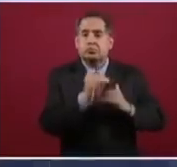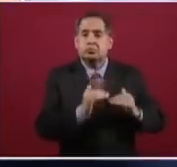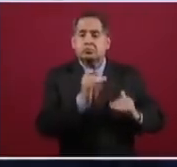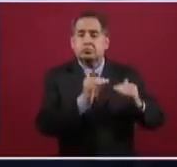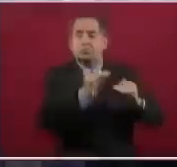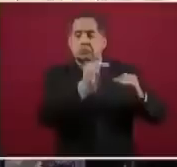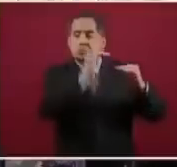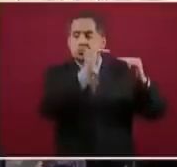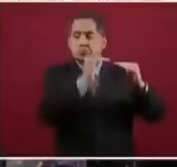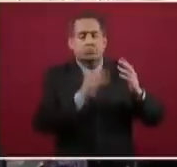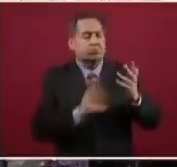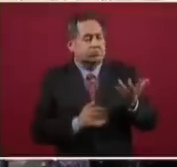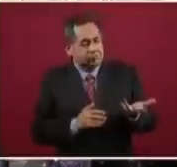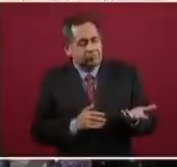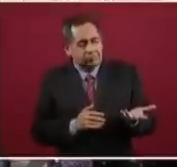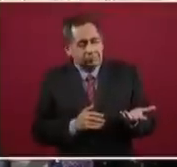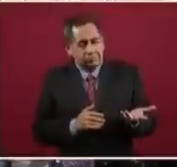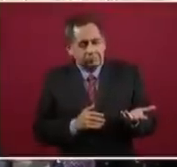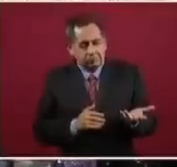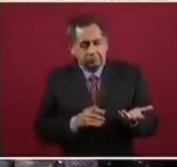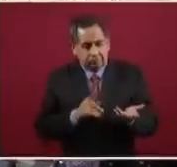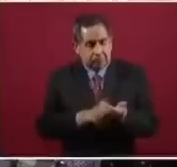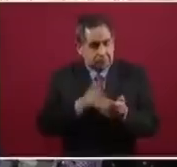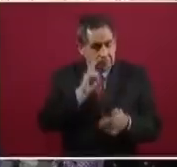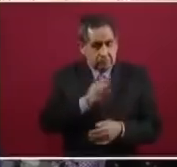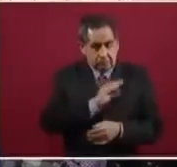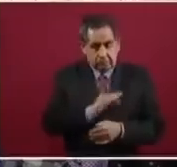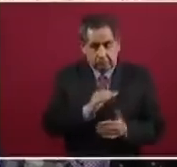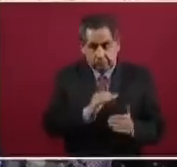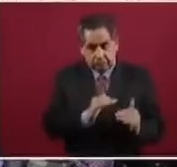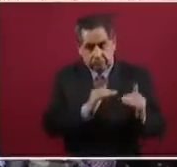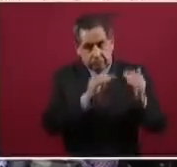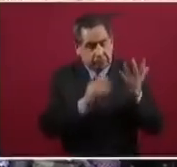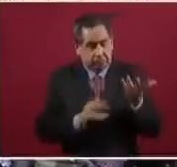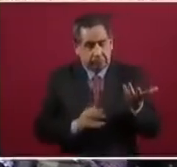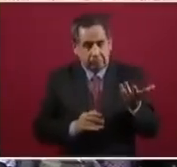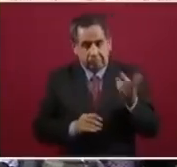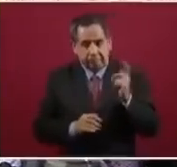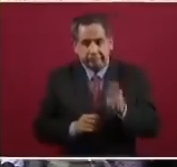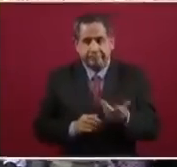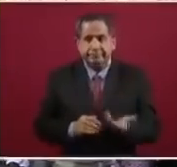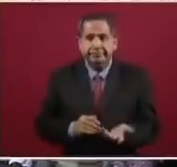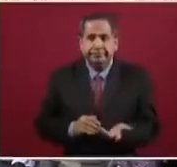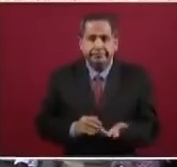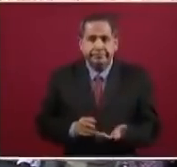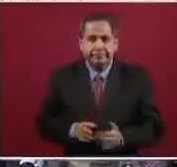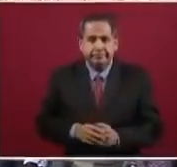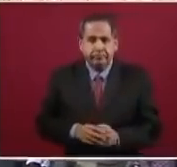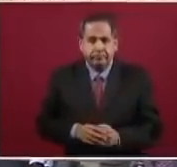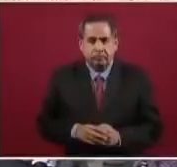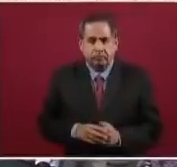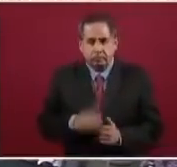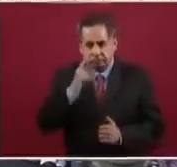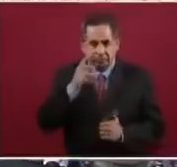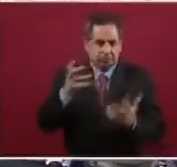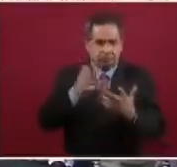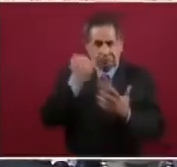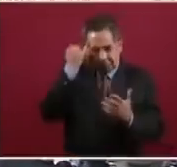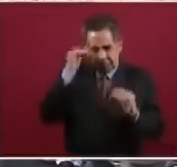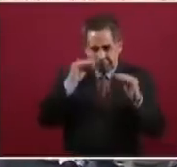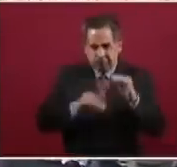y va a ser posible qué se crearán